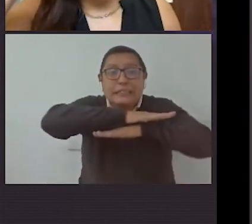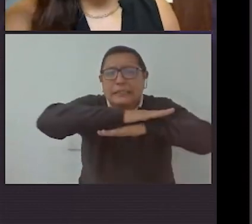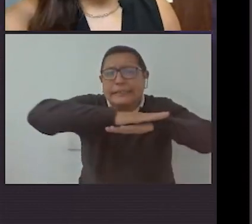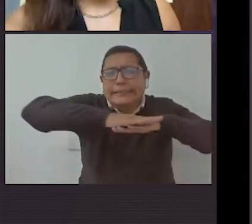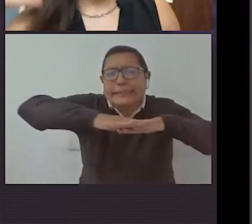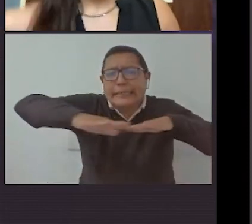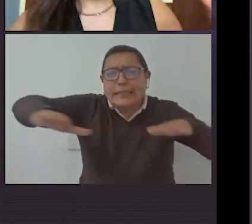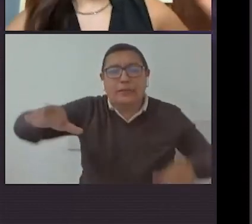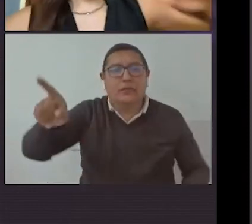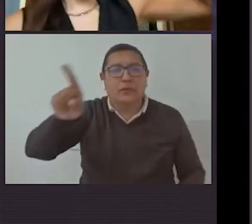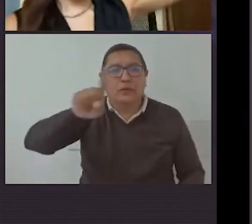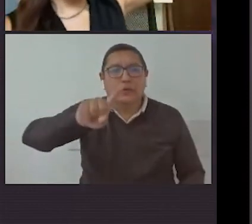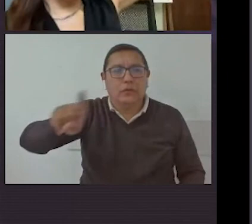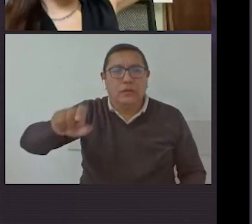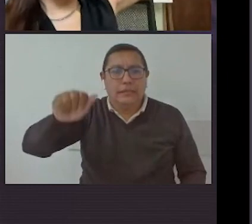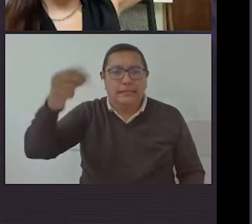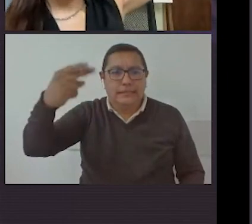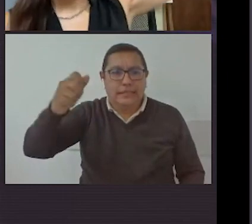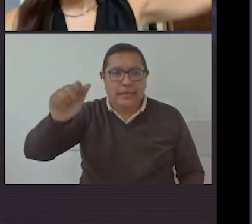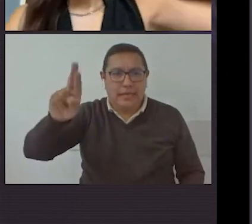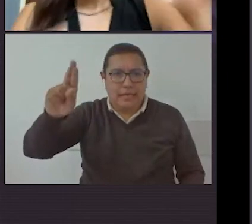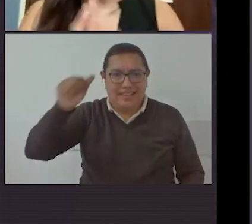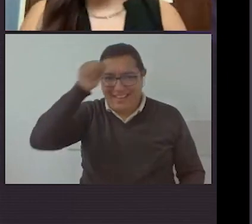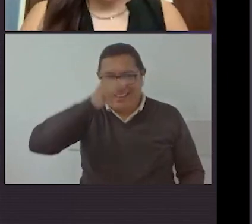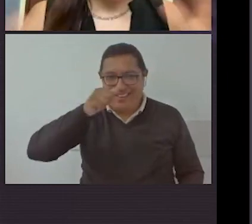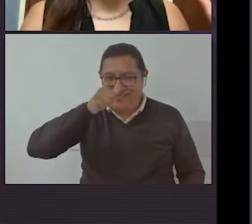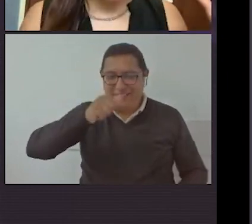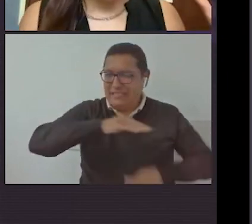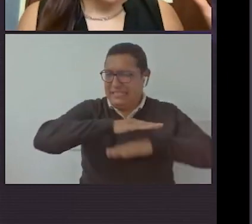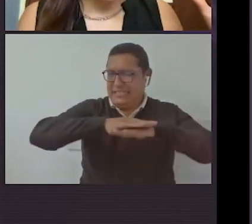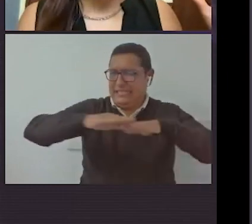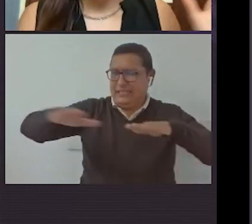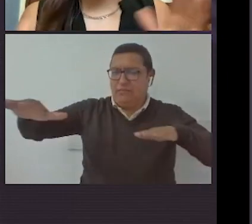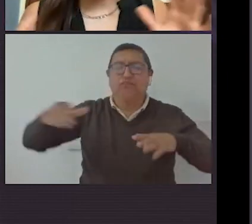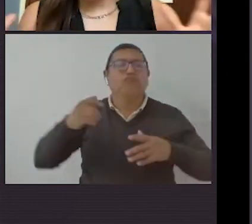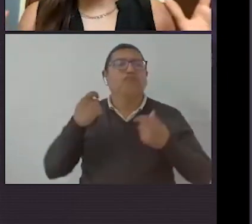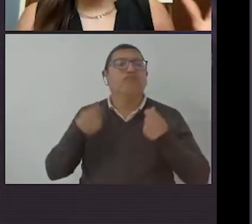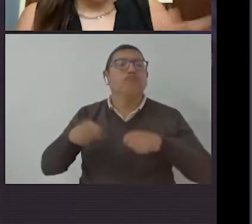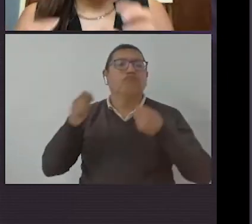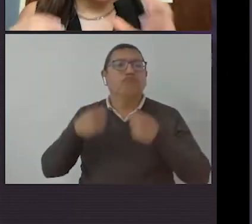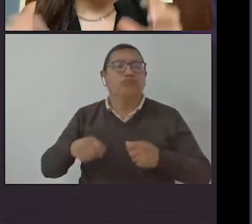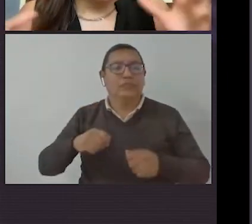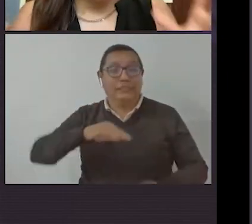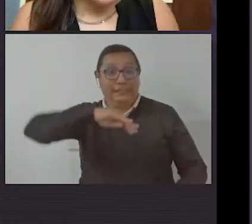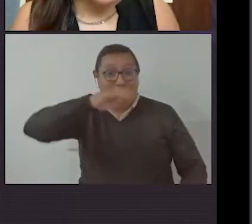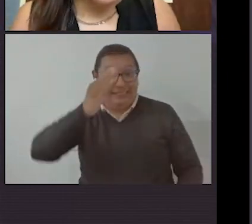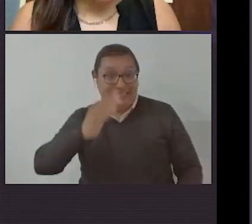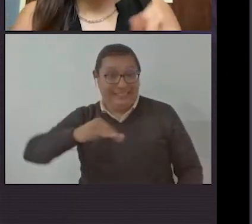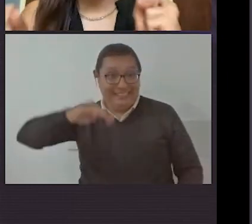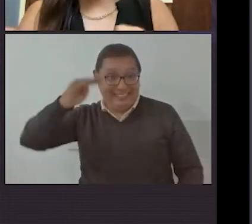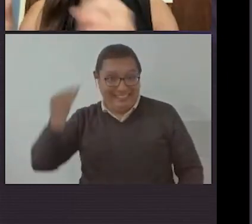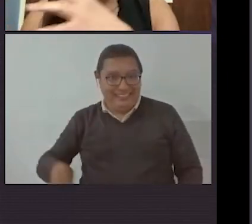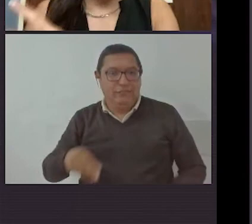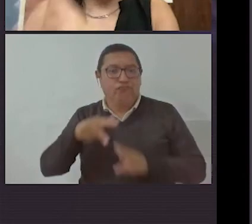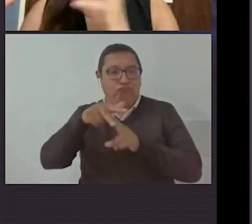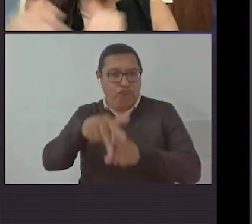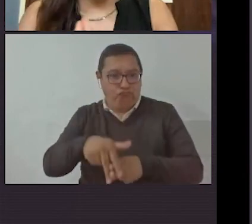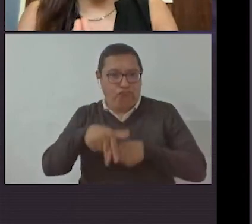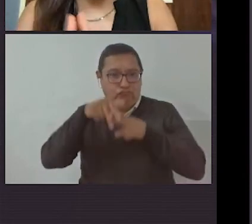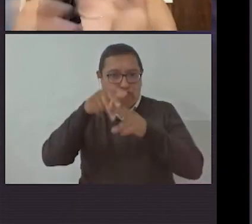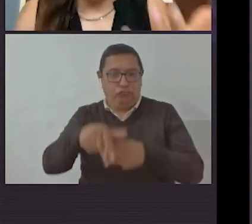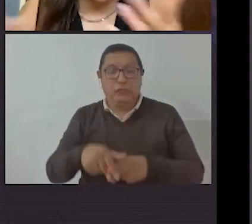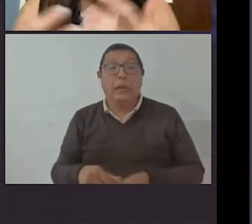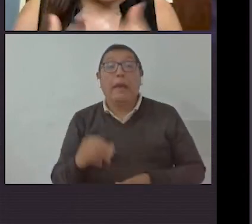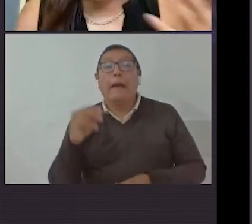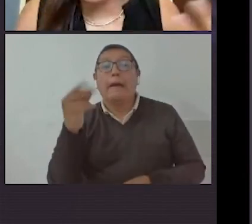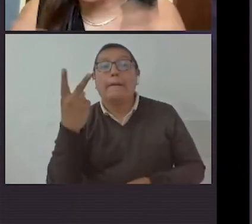de camellos, así, en un desierto, que tenía 20 camellos y también tenía 20 ayudantes que